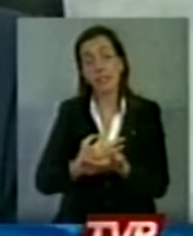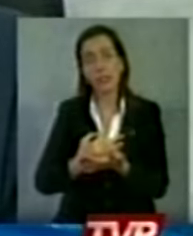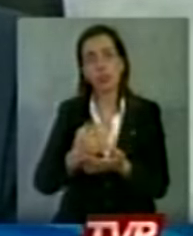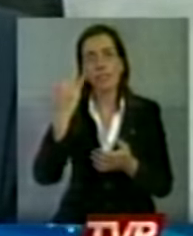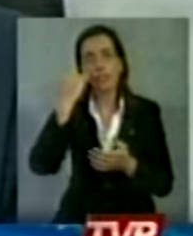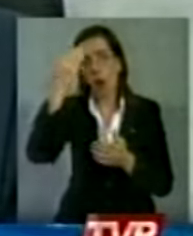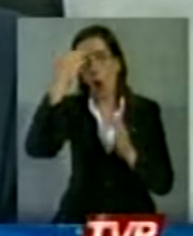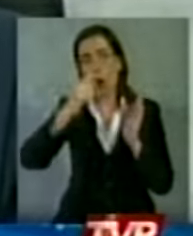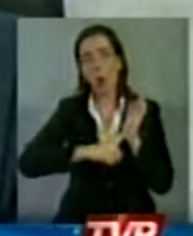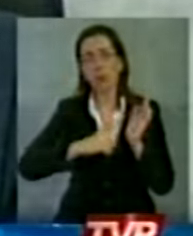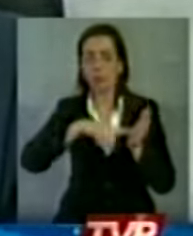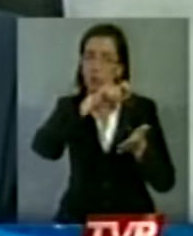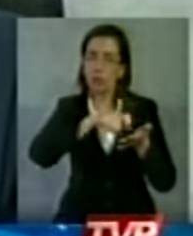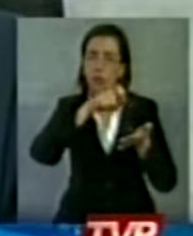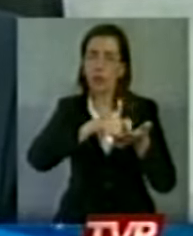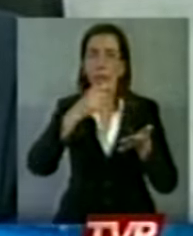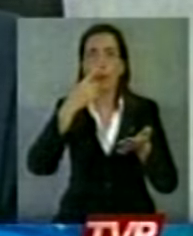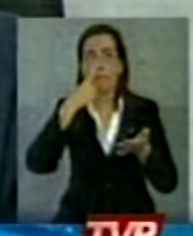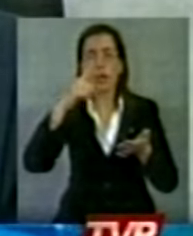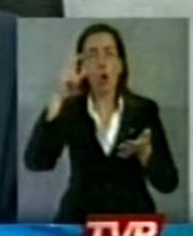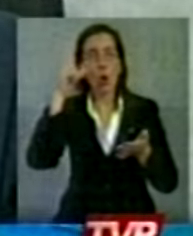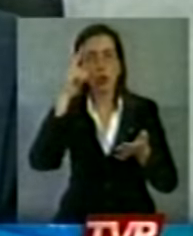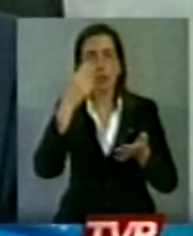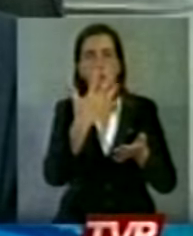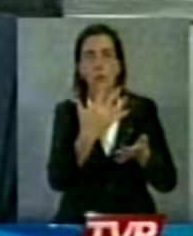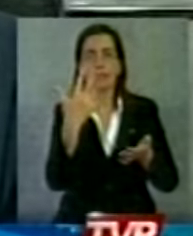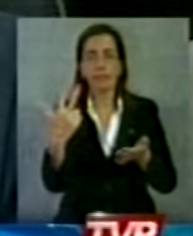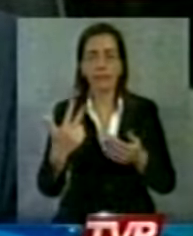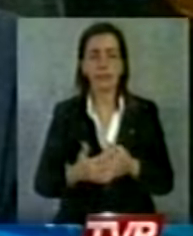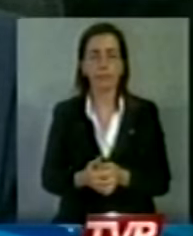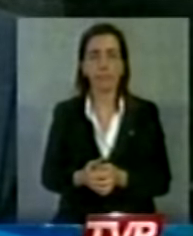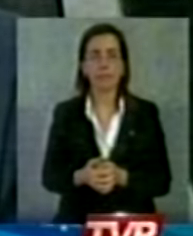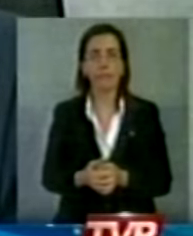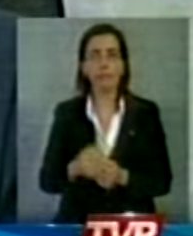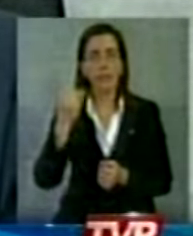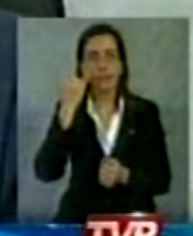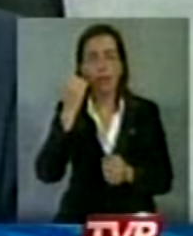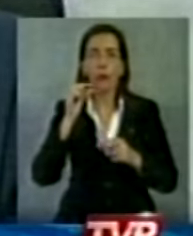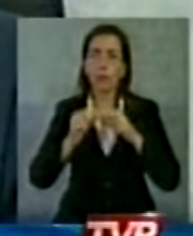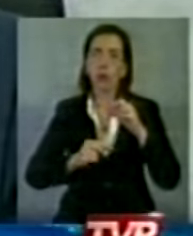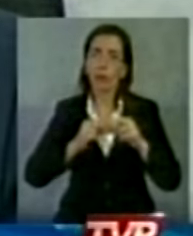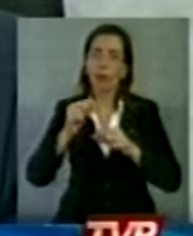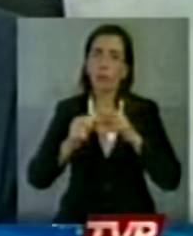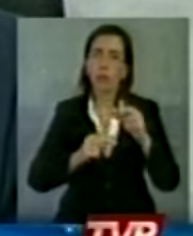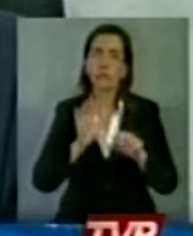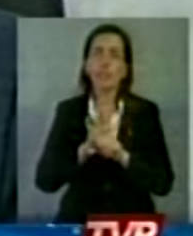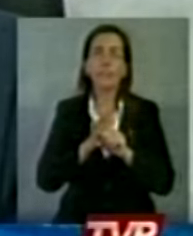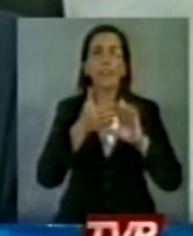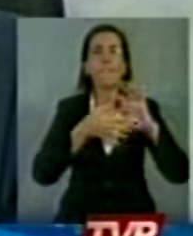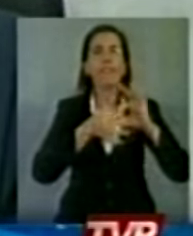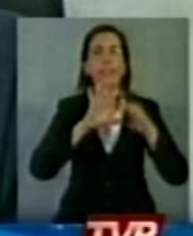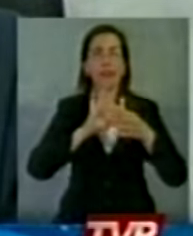la Constitución de 1853. Es nada más y nada menos la